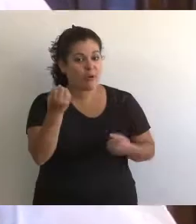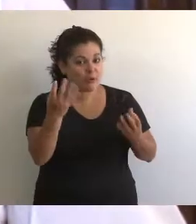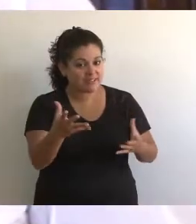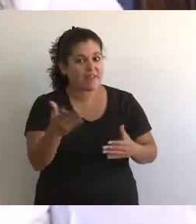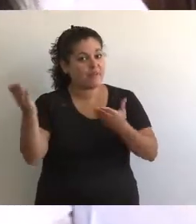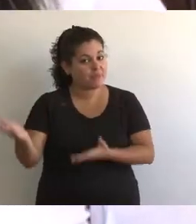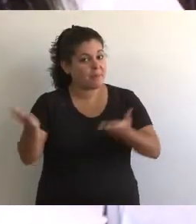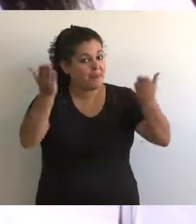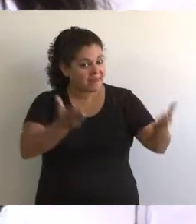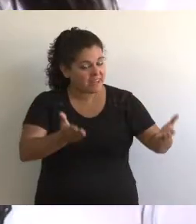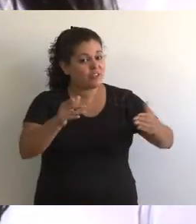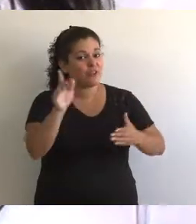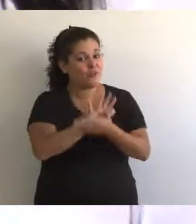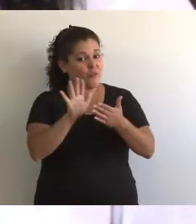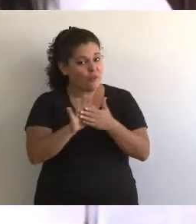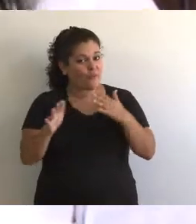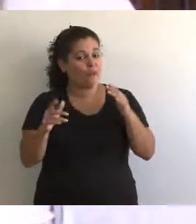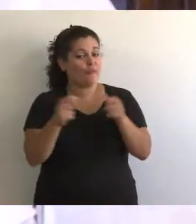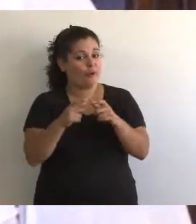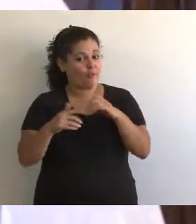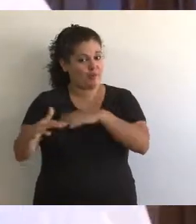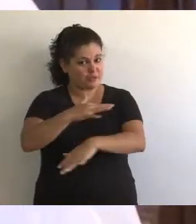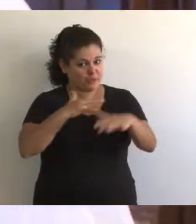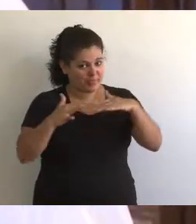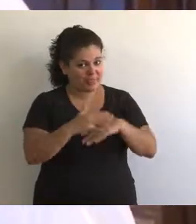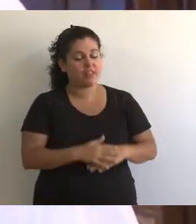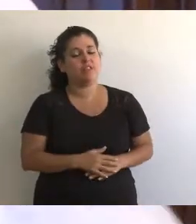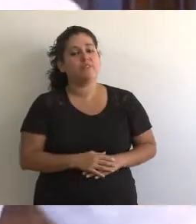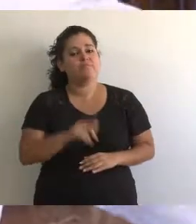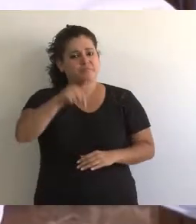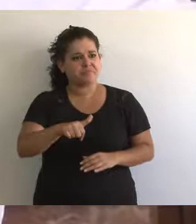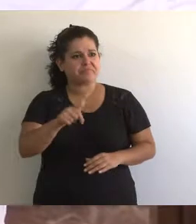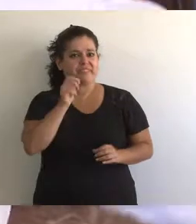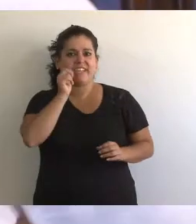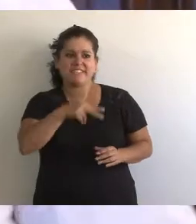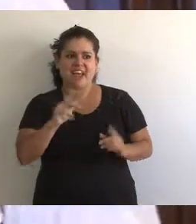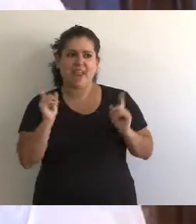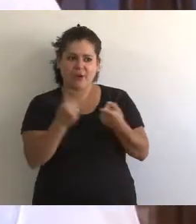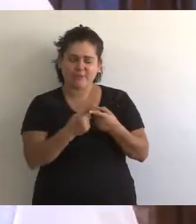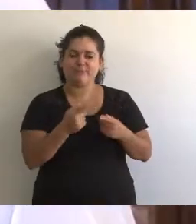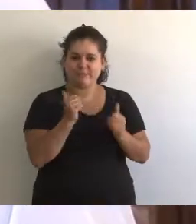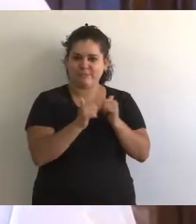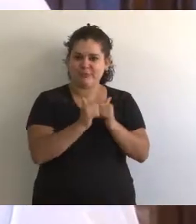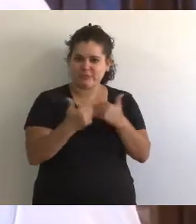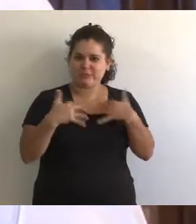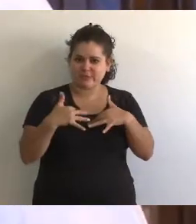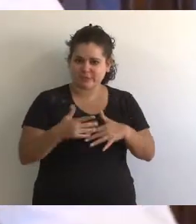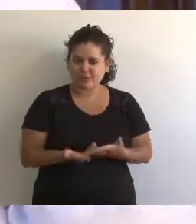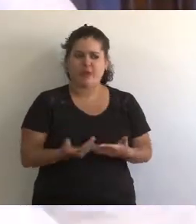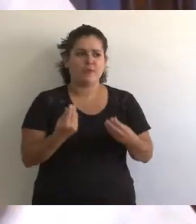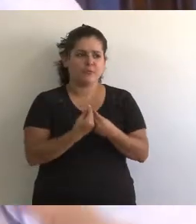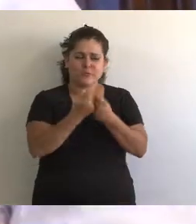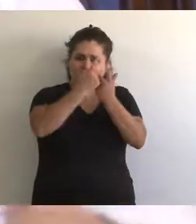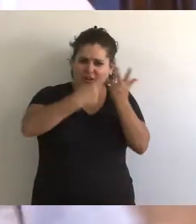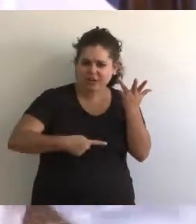¿Qué tal? ¿Cómo les va? Bienvenidos. Nueva emisión de Pasos Perdidos, en este salón con tanta historia, con